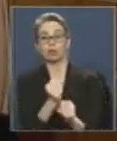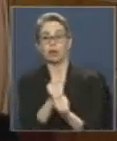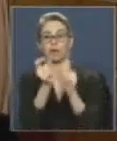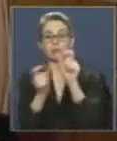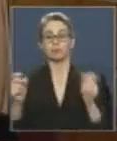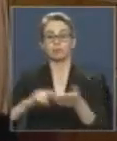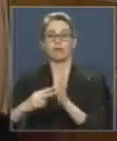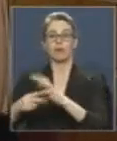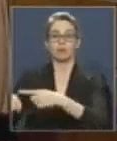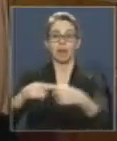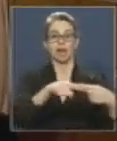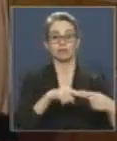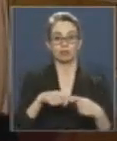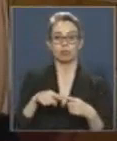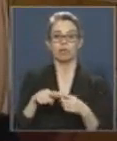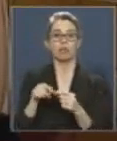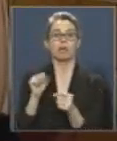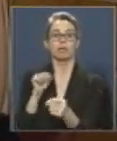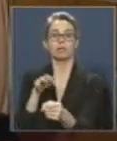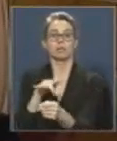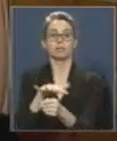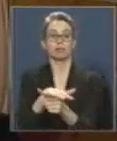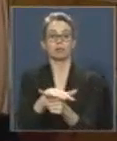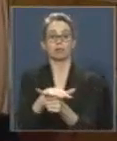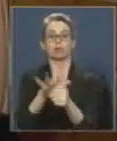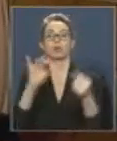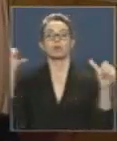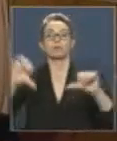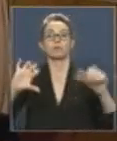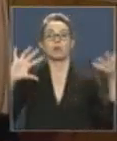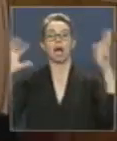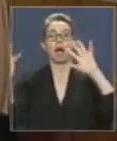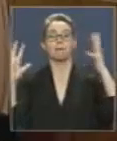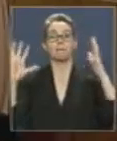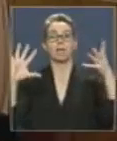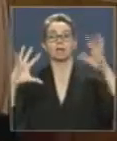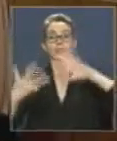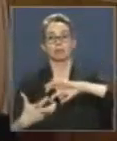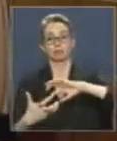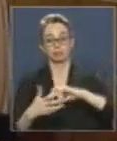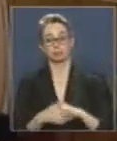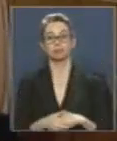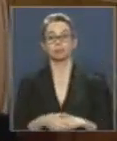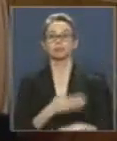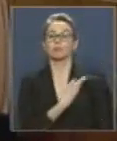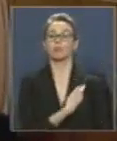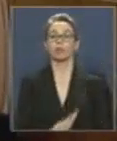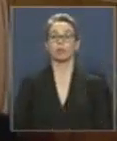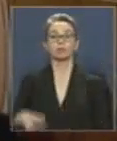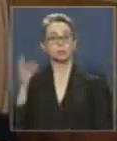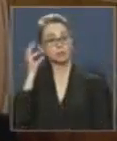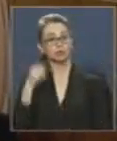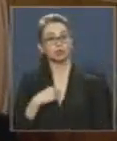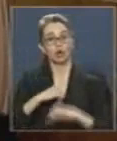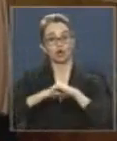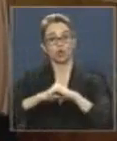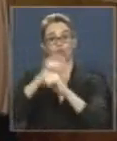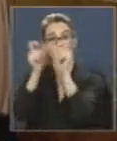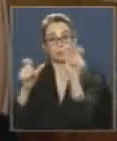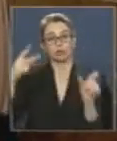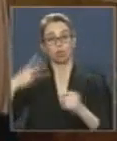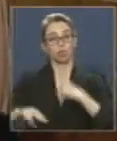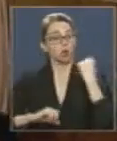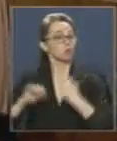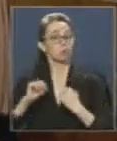sociales e impactos al medio ambiente. Presidenta, yo no estoy en contra de los empresarios, ni